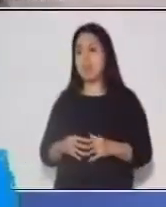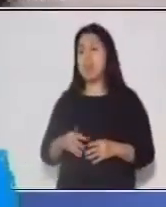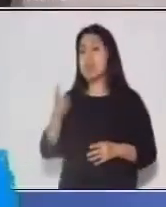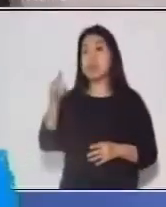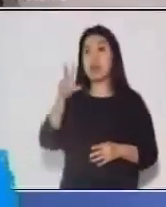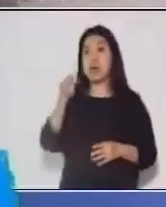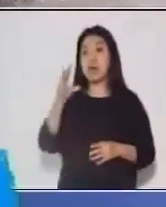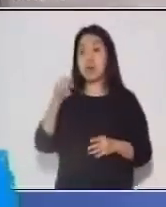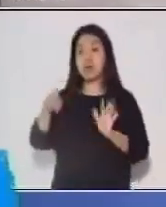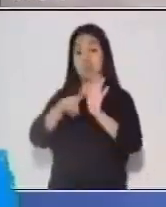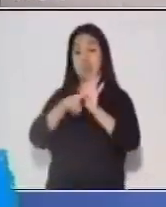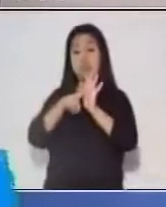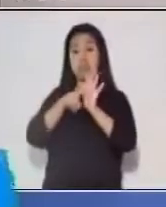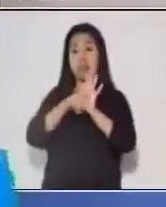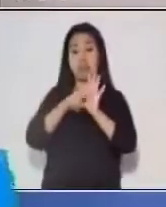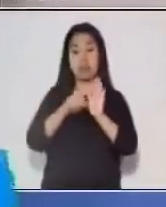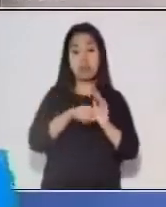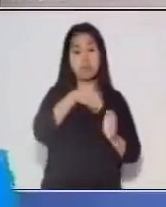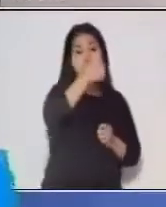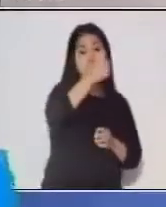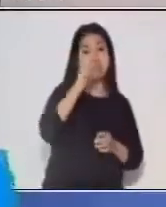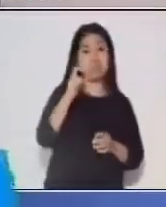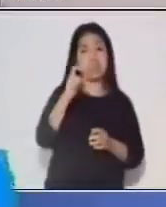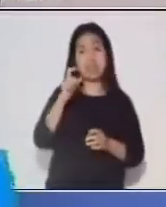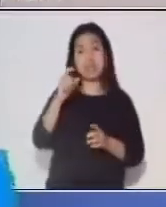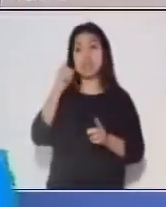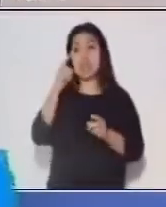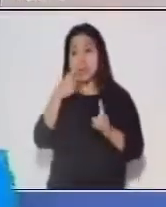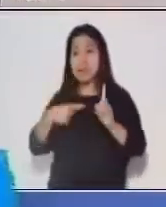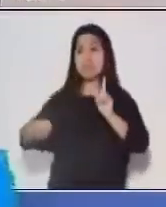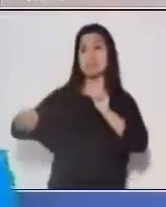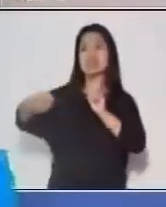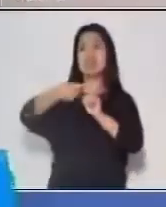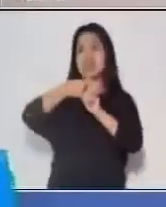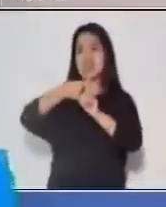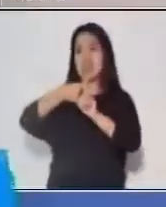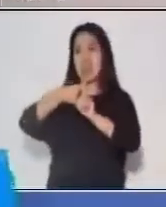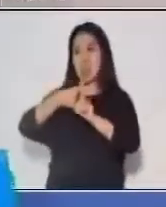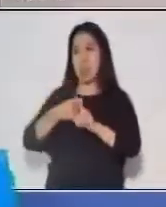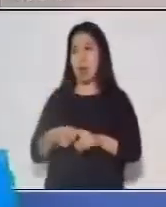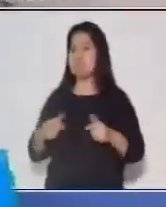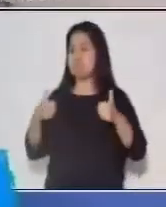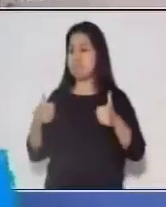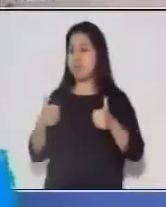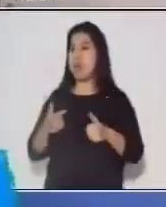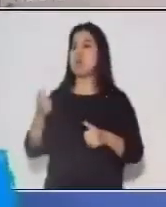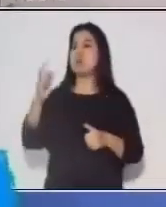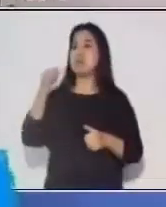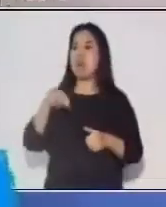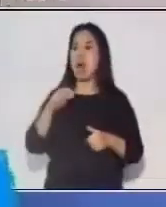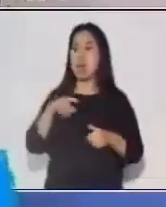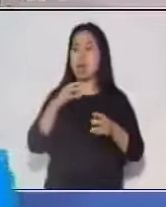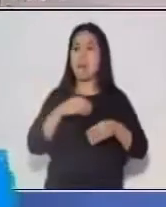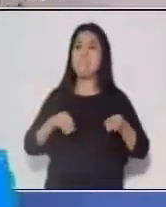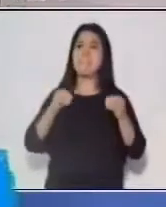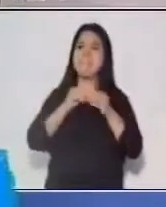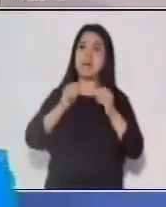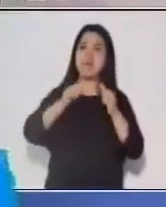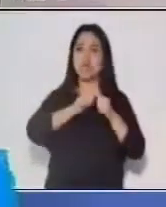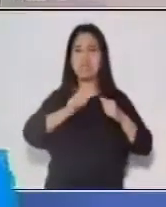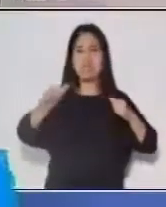estos dos valores, sino que se sumaban? Muy bien, entonces vamos a tener la mayor distancia